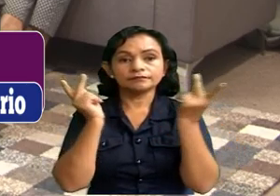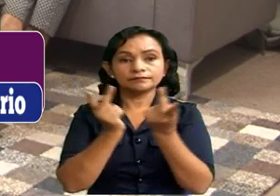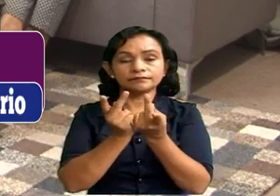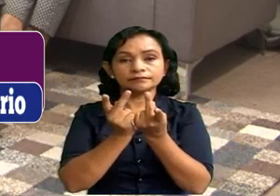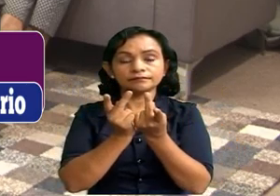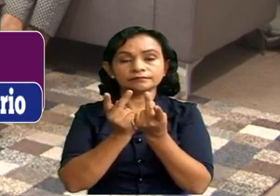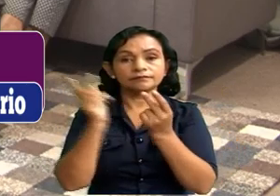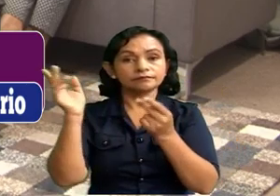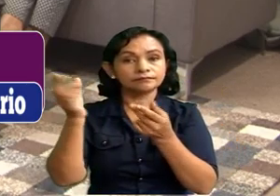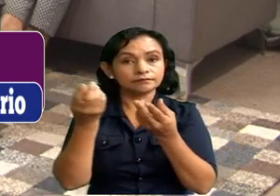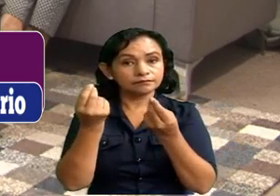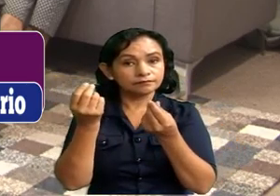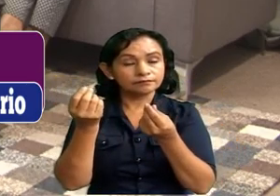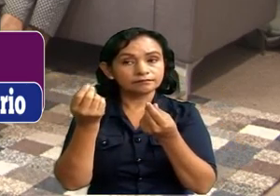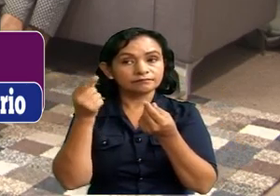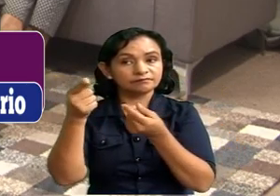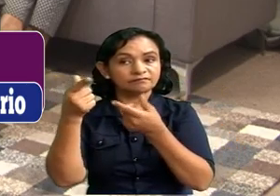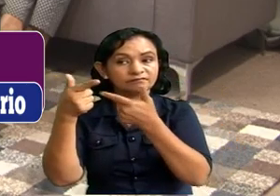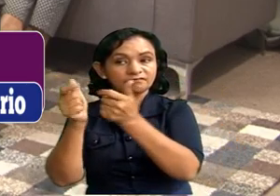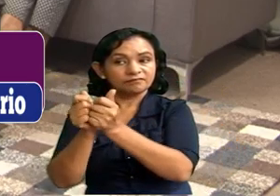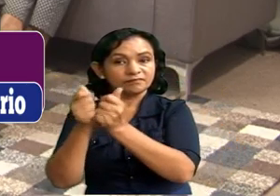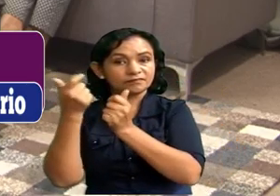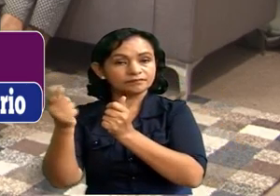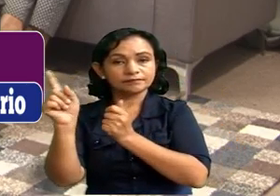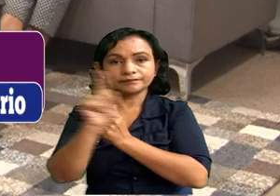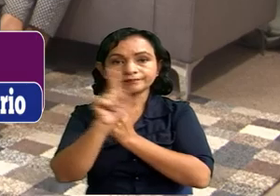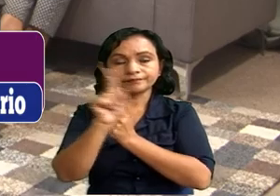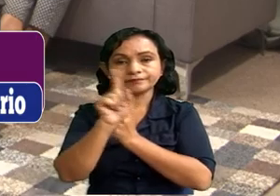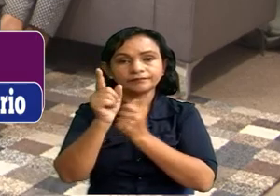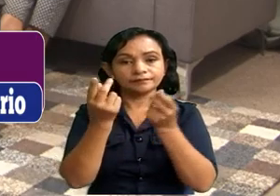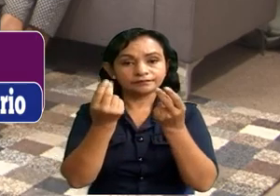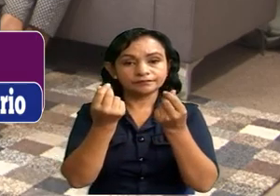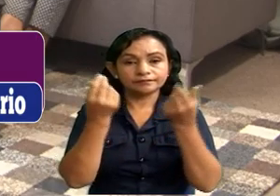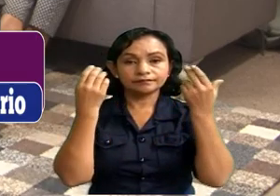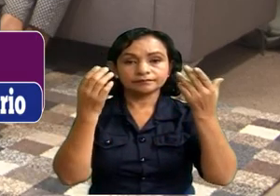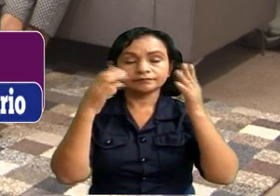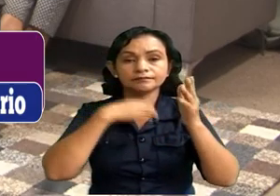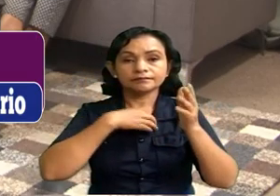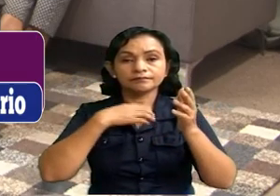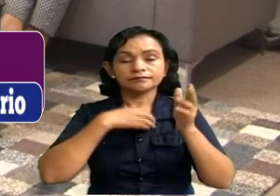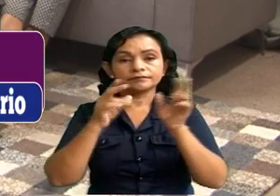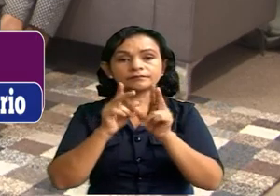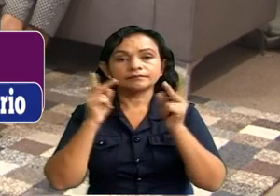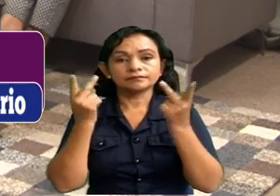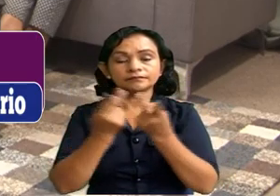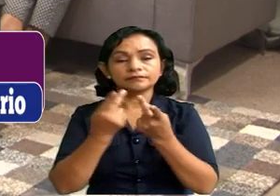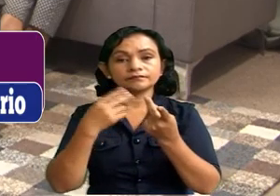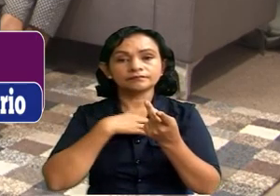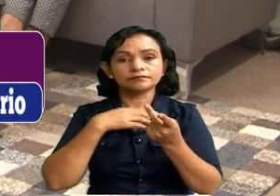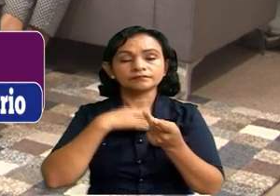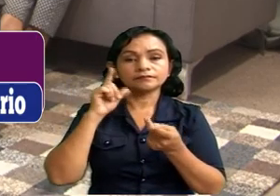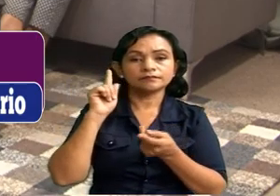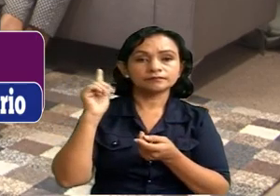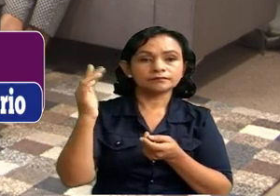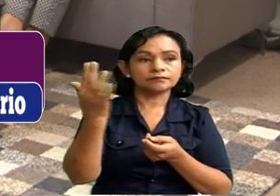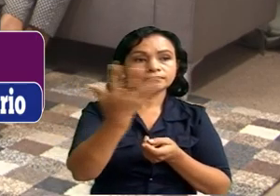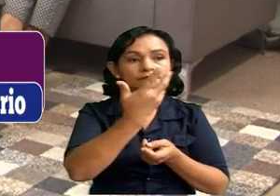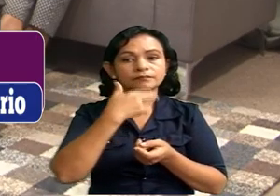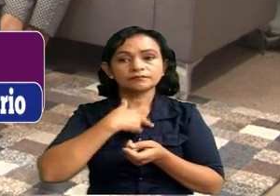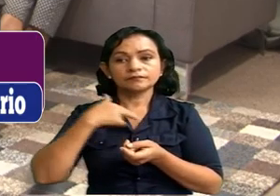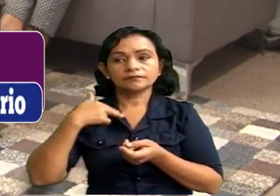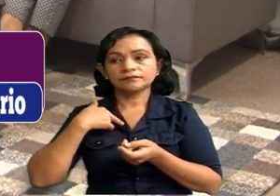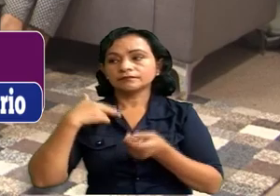gran capital, para la burguesía, sino que el capital y las riquezas de nuestro pueblo sean para todos, sin